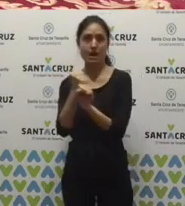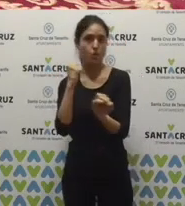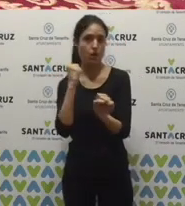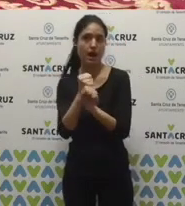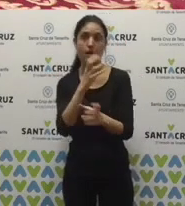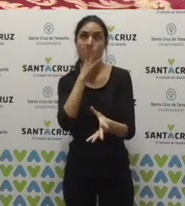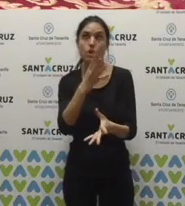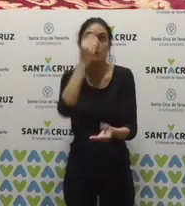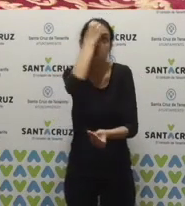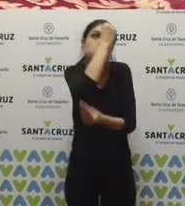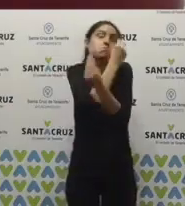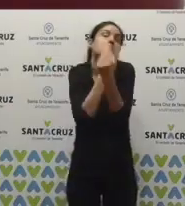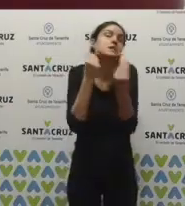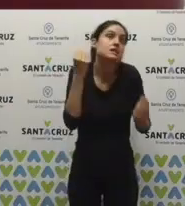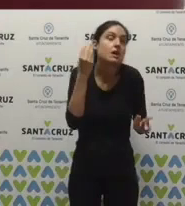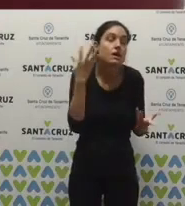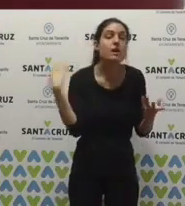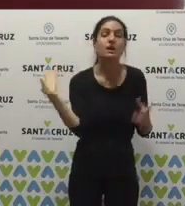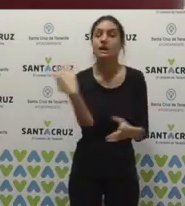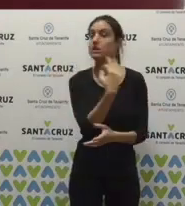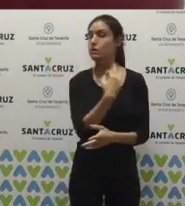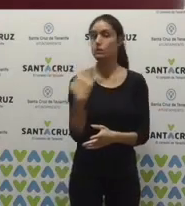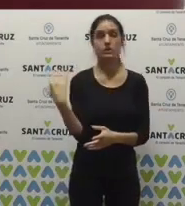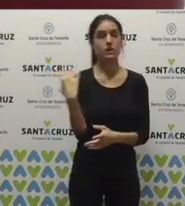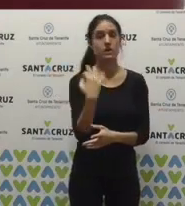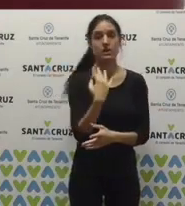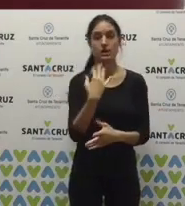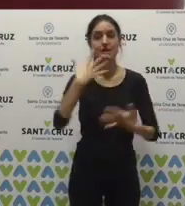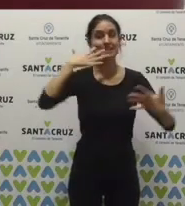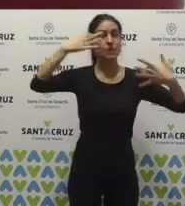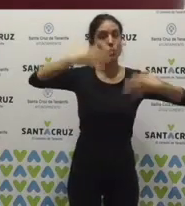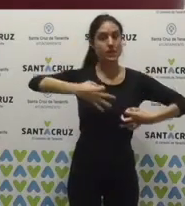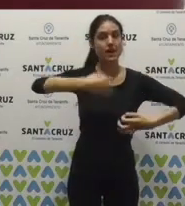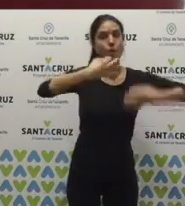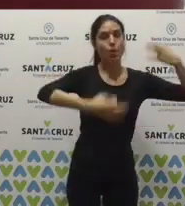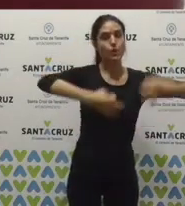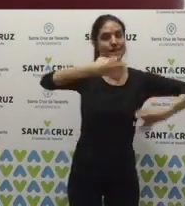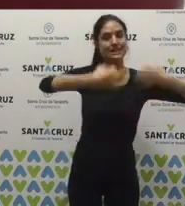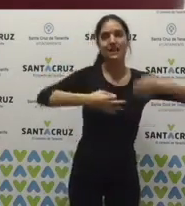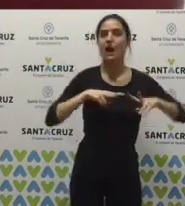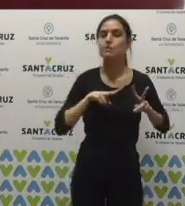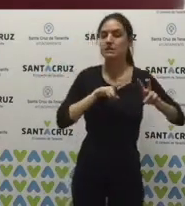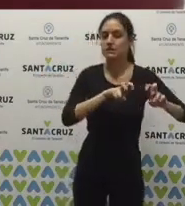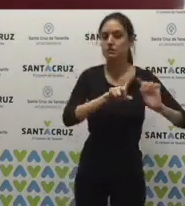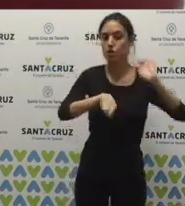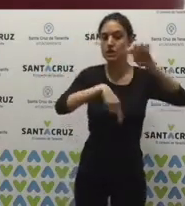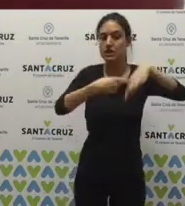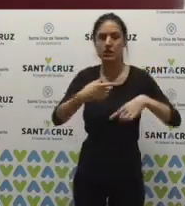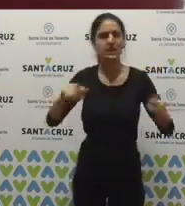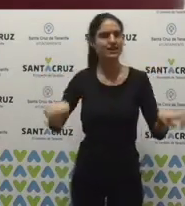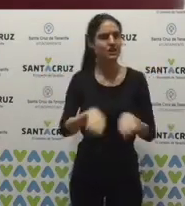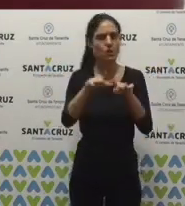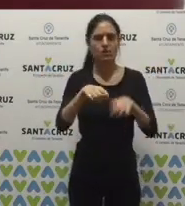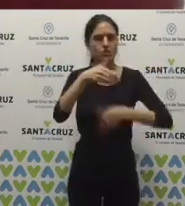se entendió que había que dar seguridad jurídica al principio independientemente que a lo largo del proceso